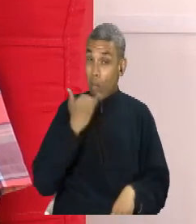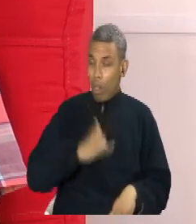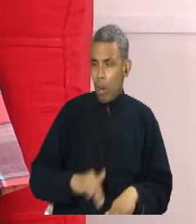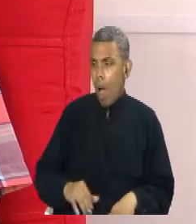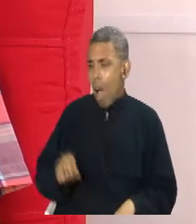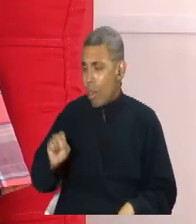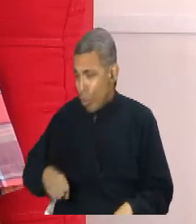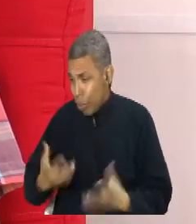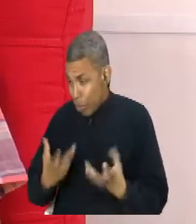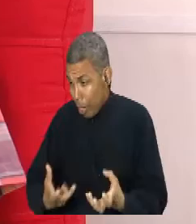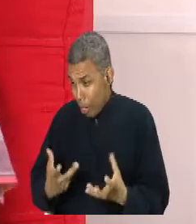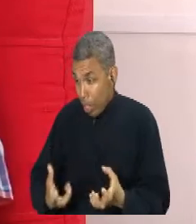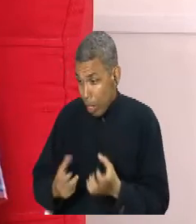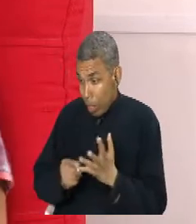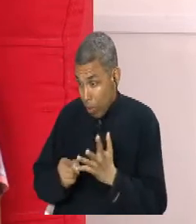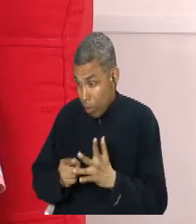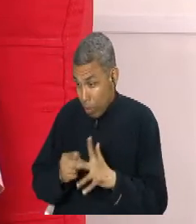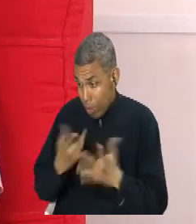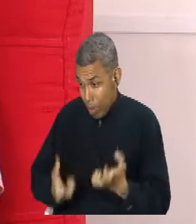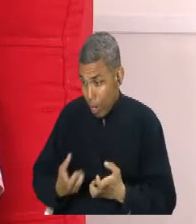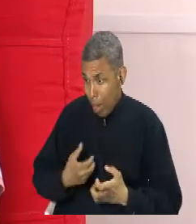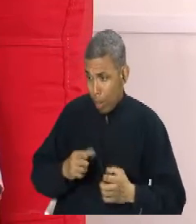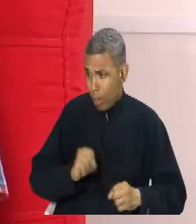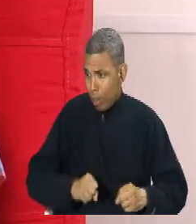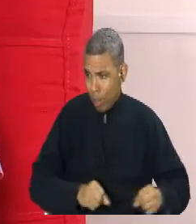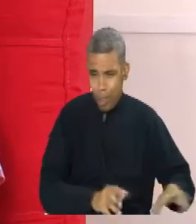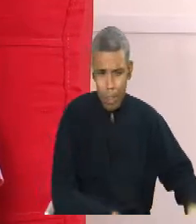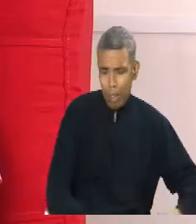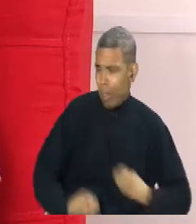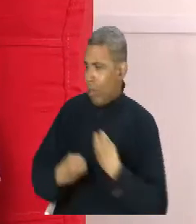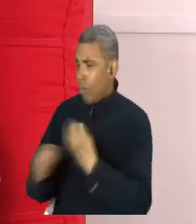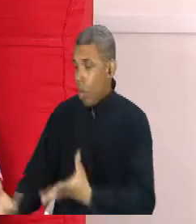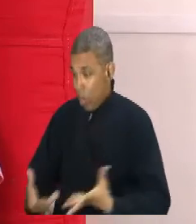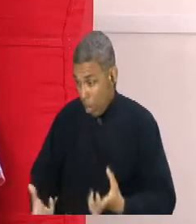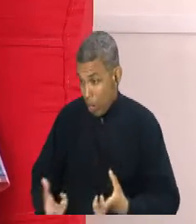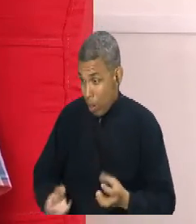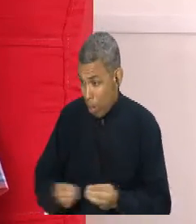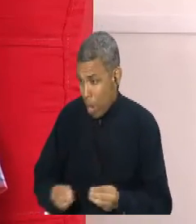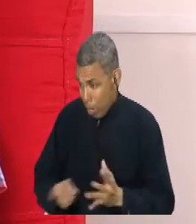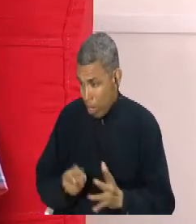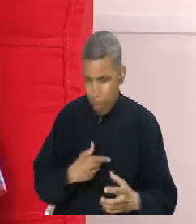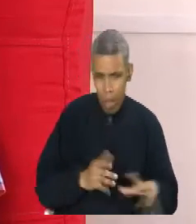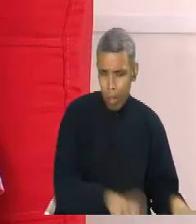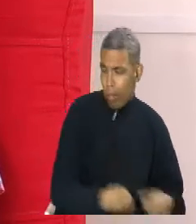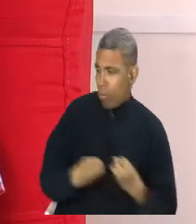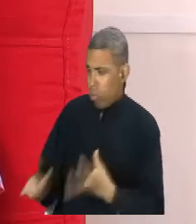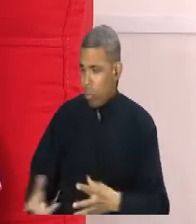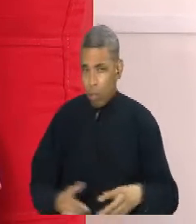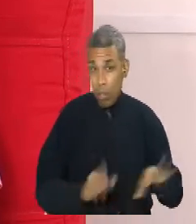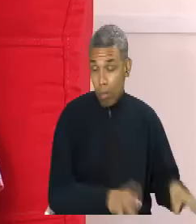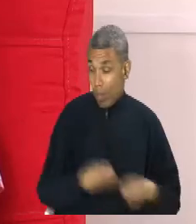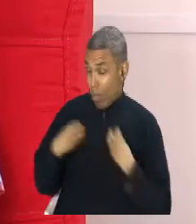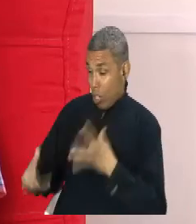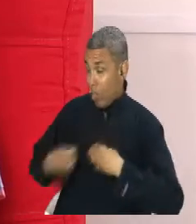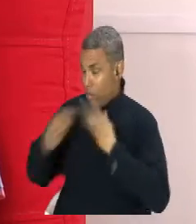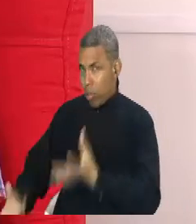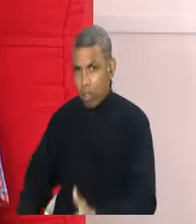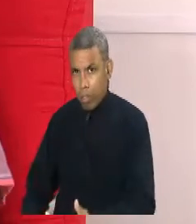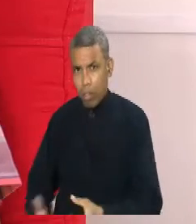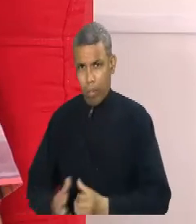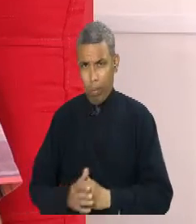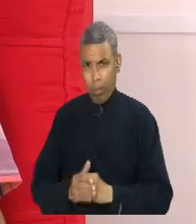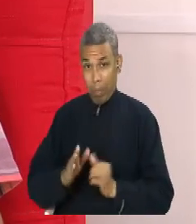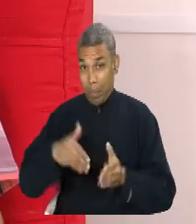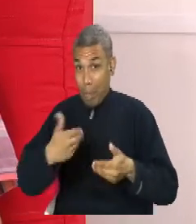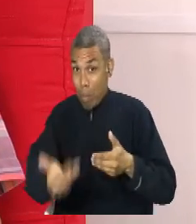cosas que después no sabemos cómo quitarse las se la dimos y después nos vimos que estamos metidos en una grande y para quitarse la